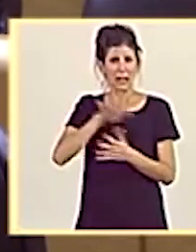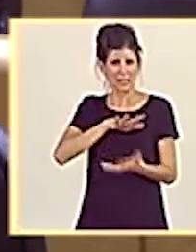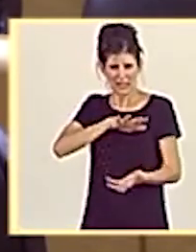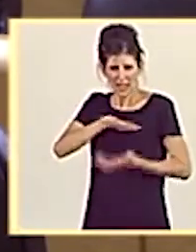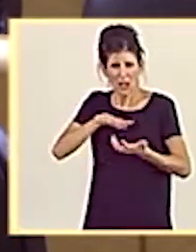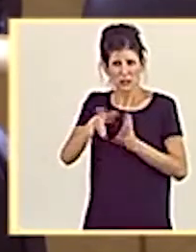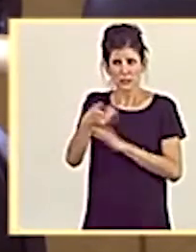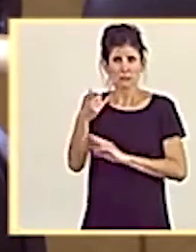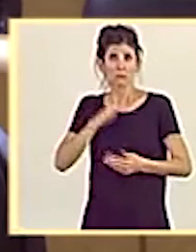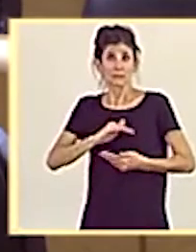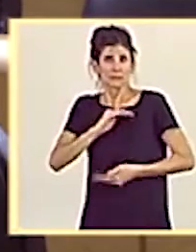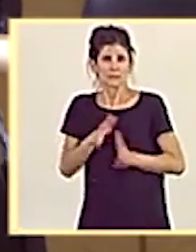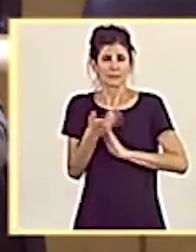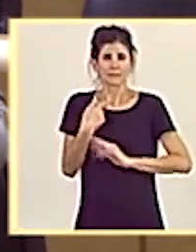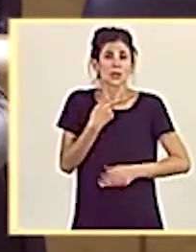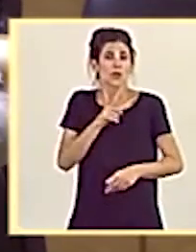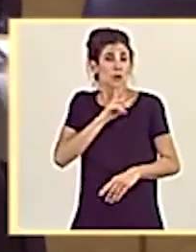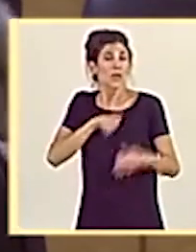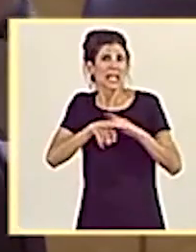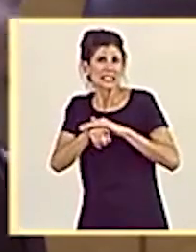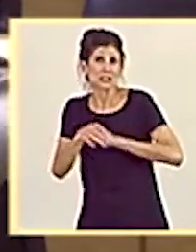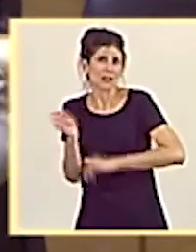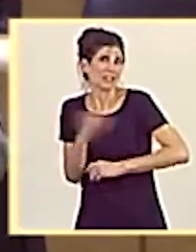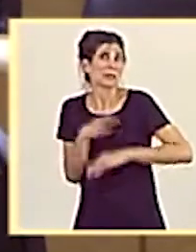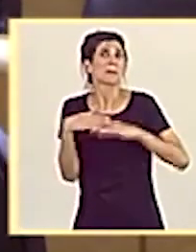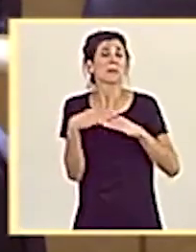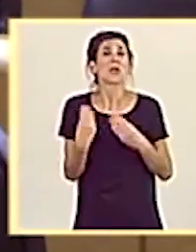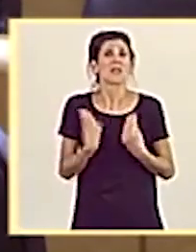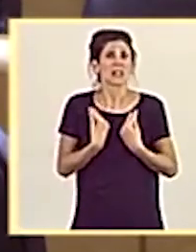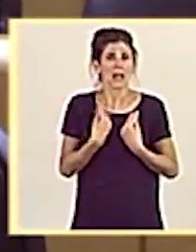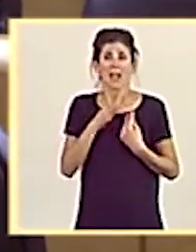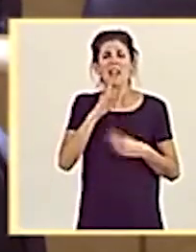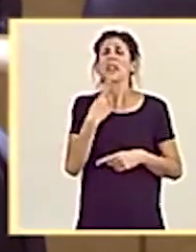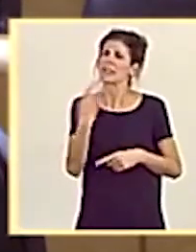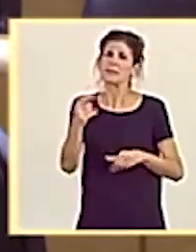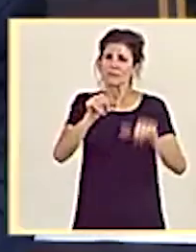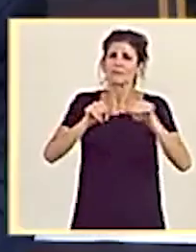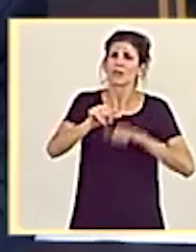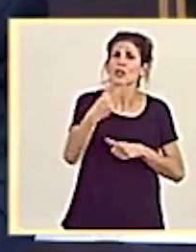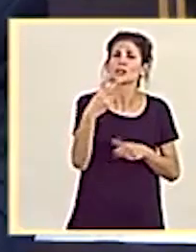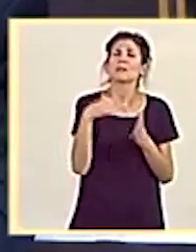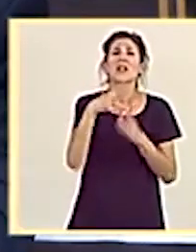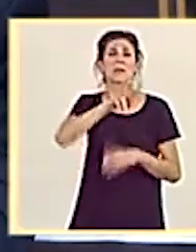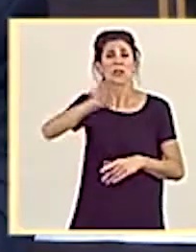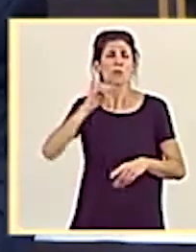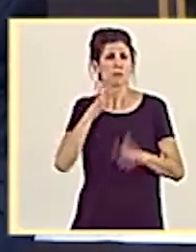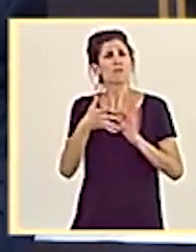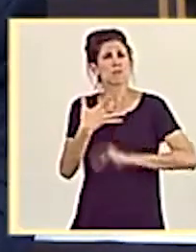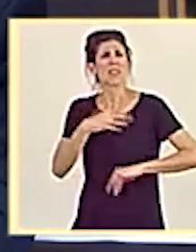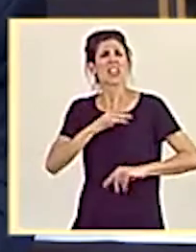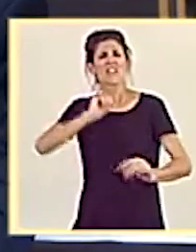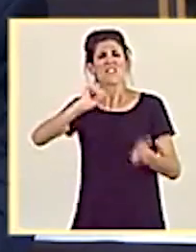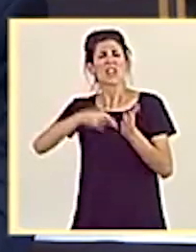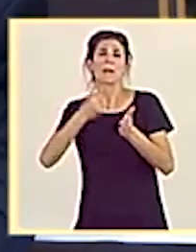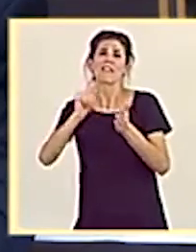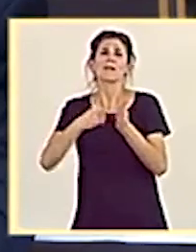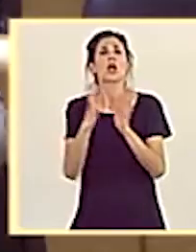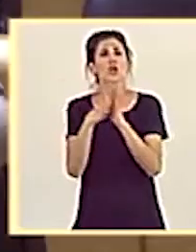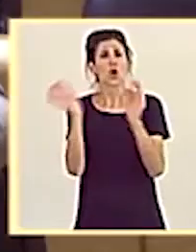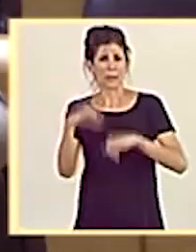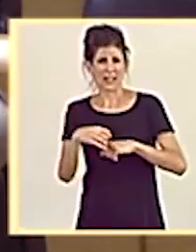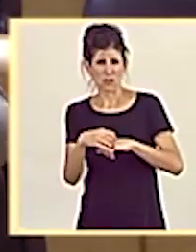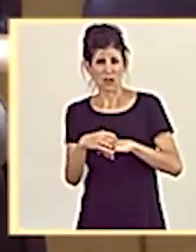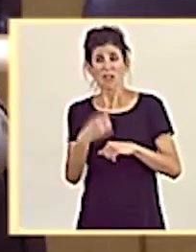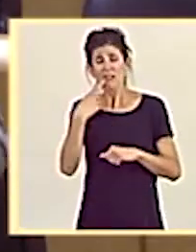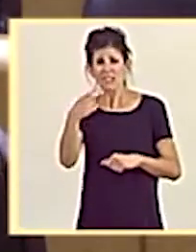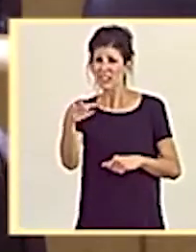de gestionar el ingreso mínimo vital, ahora dicen que sí, que a partir del 2021 ustedes abrirán la posibilidad de que se firmen convenios. Y es